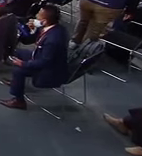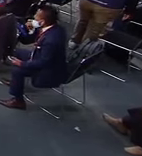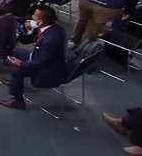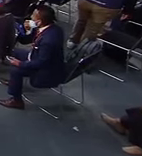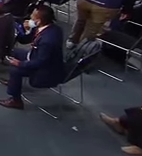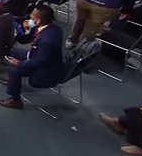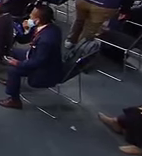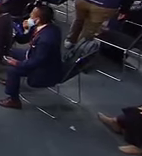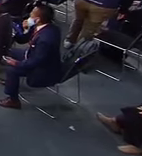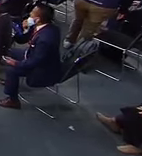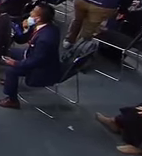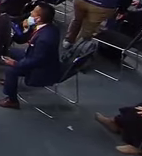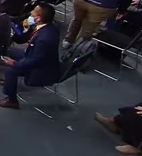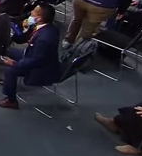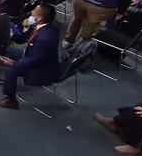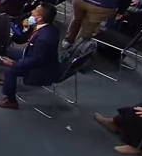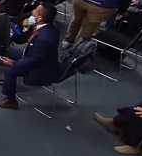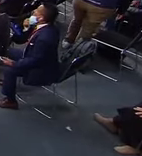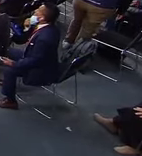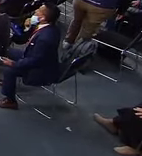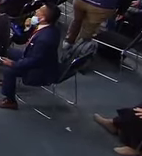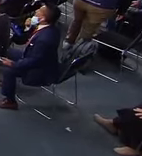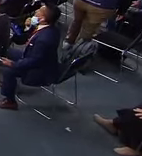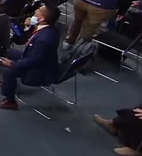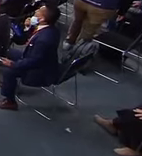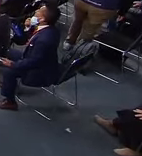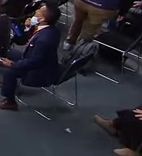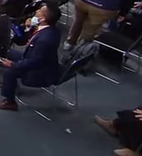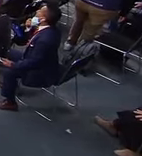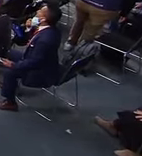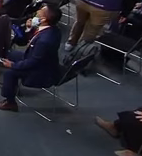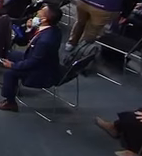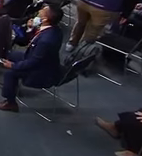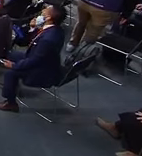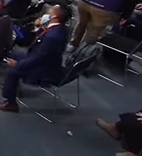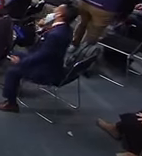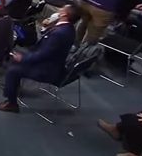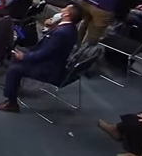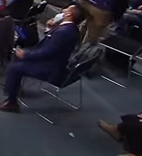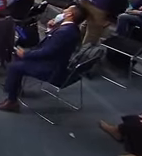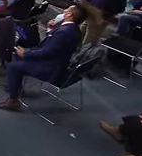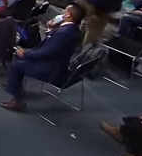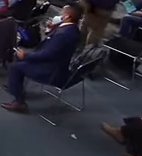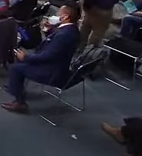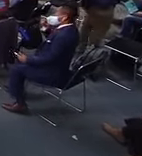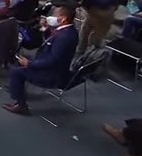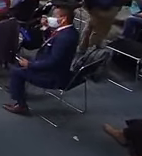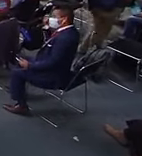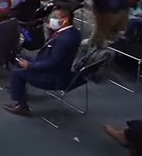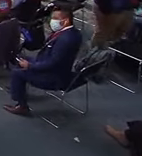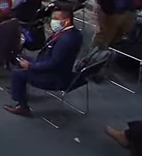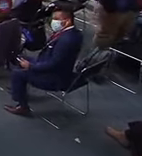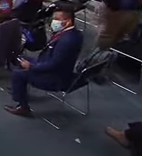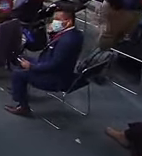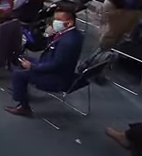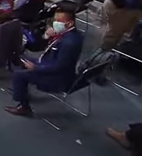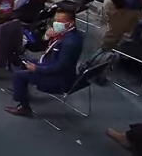Sí, sí, 33%.